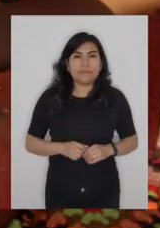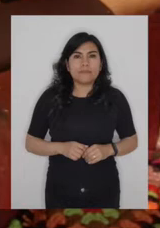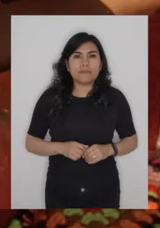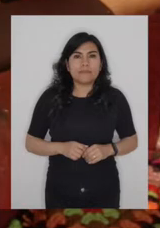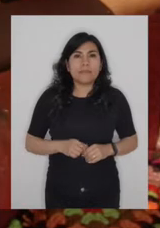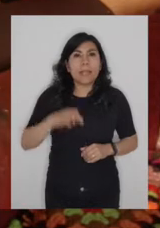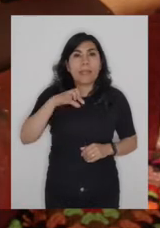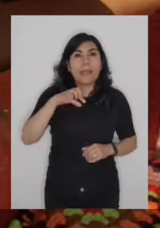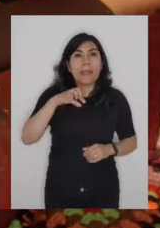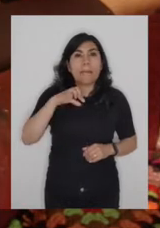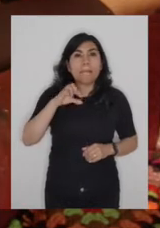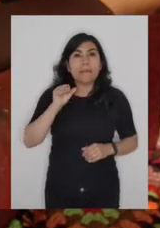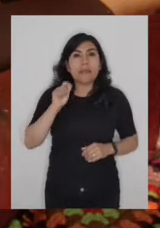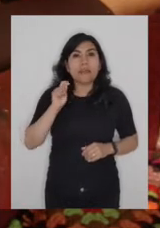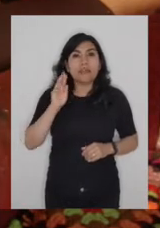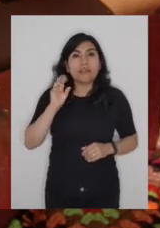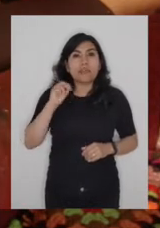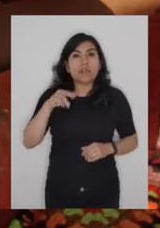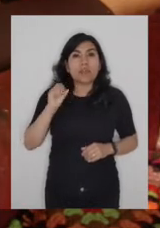La matrona fue mi tía,